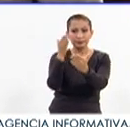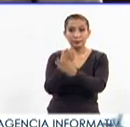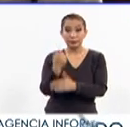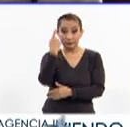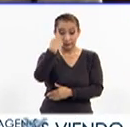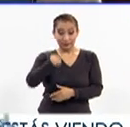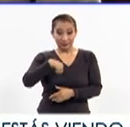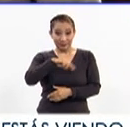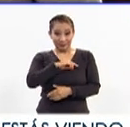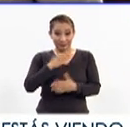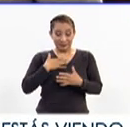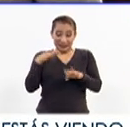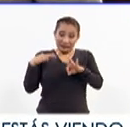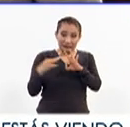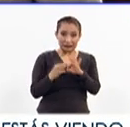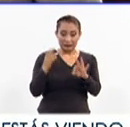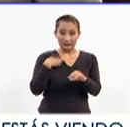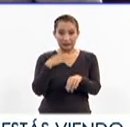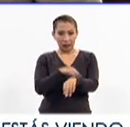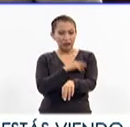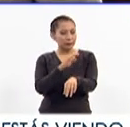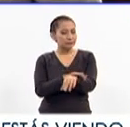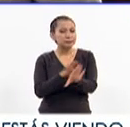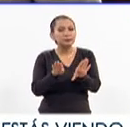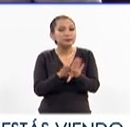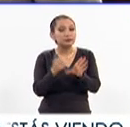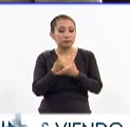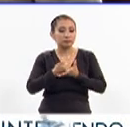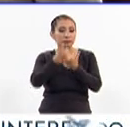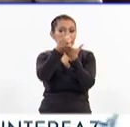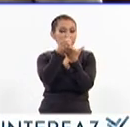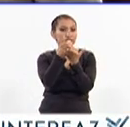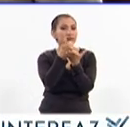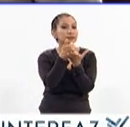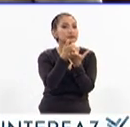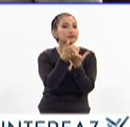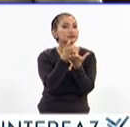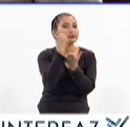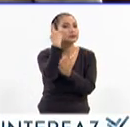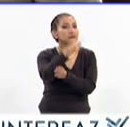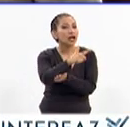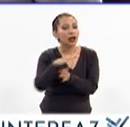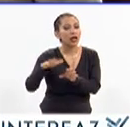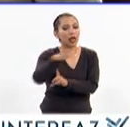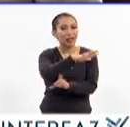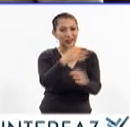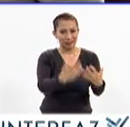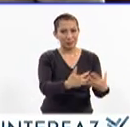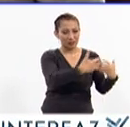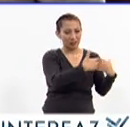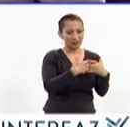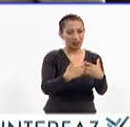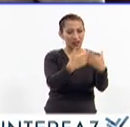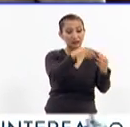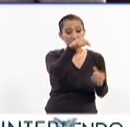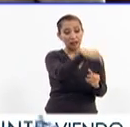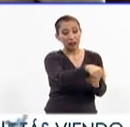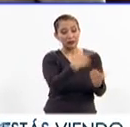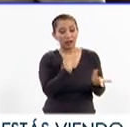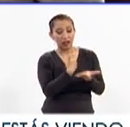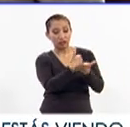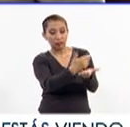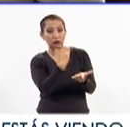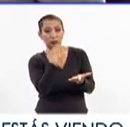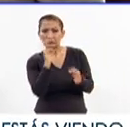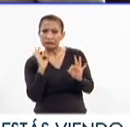Para nosotros la parte de eficiencia energética es una herramienta, principalmente para el sector industrial, donde le permite tener